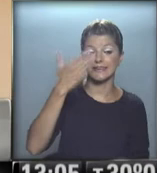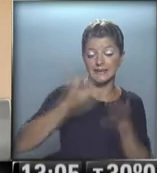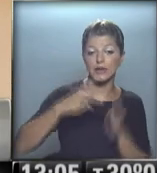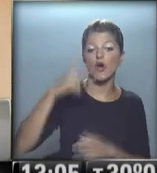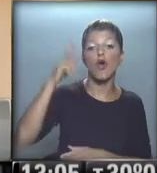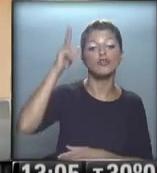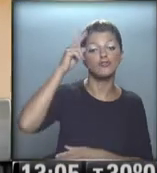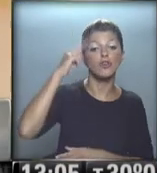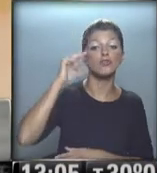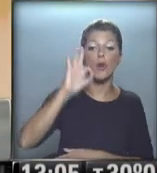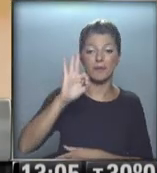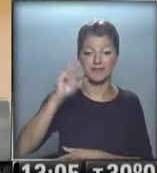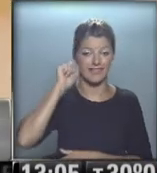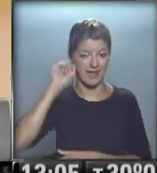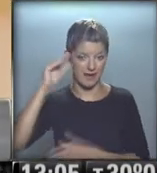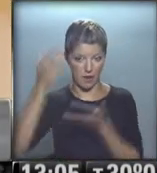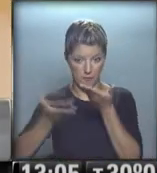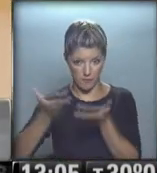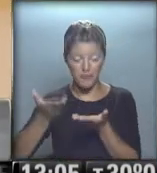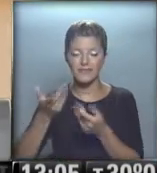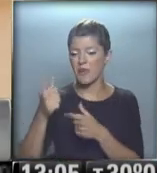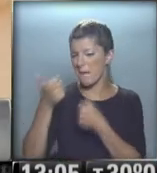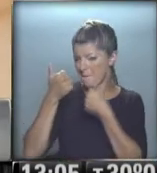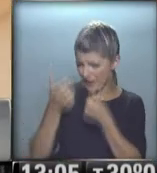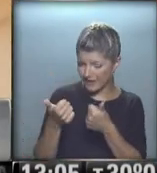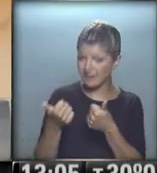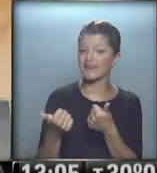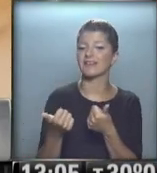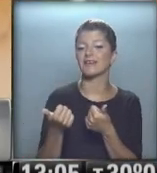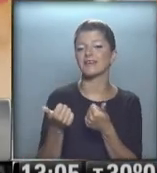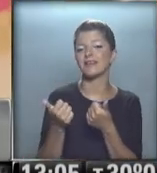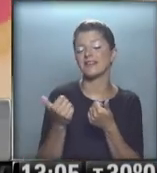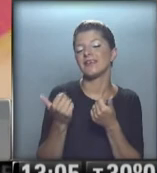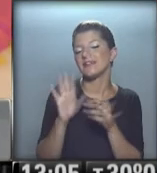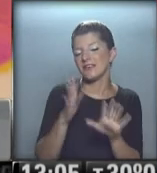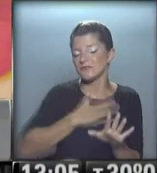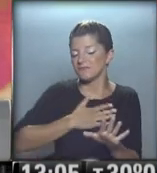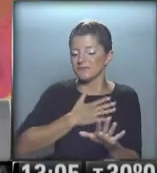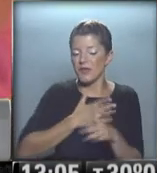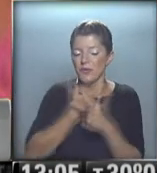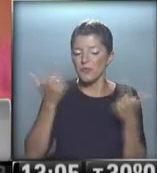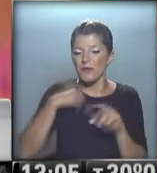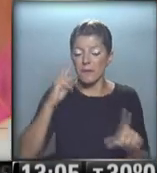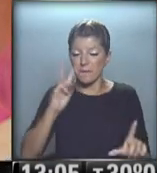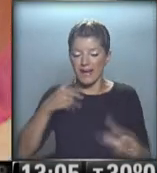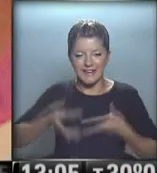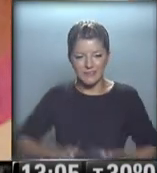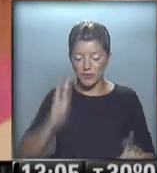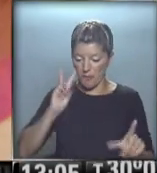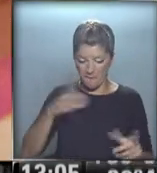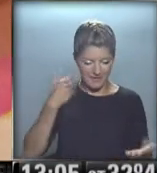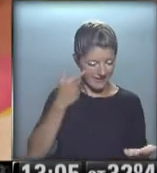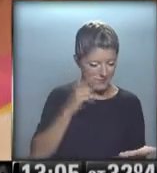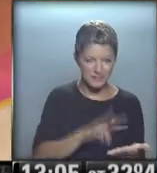3,890 kilos. Por suerte bien y tuve la suerte de que me la den para que la vea. La verdad